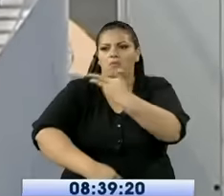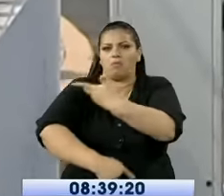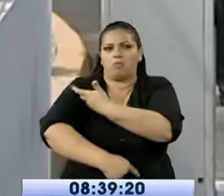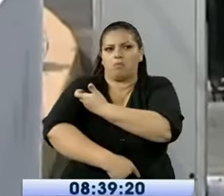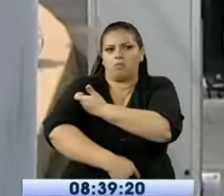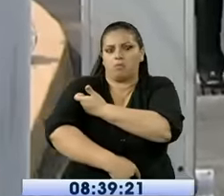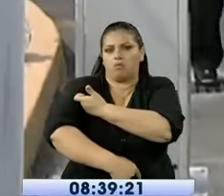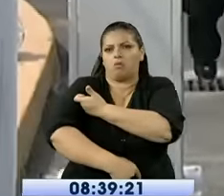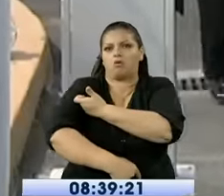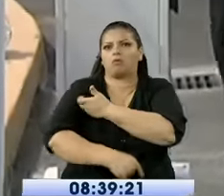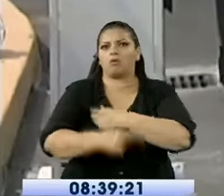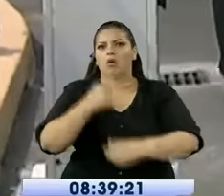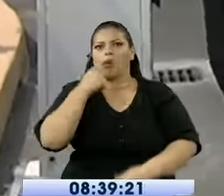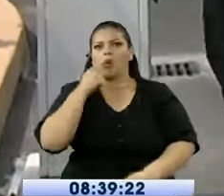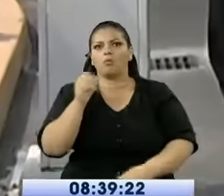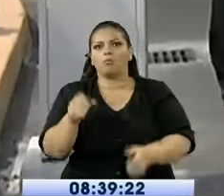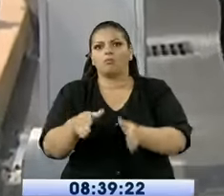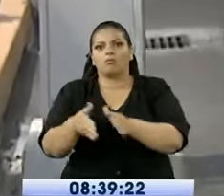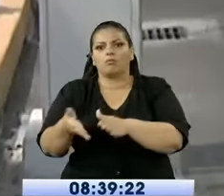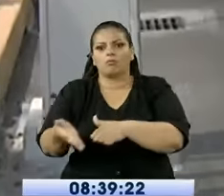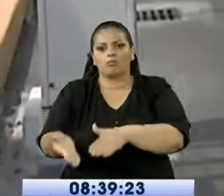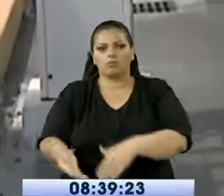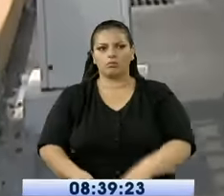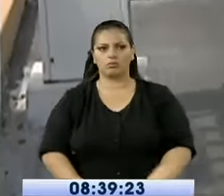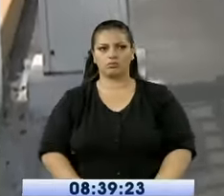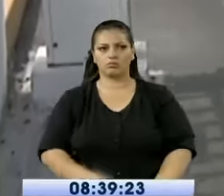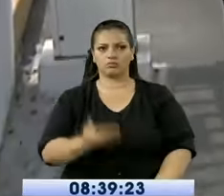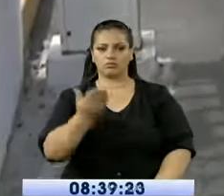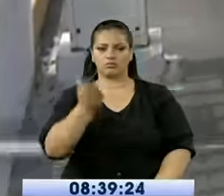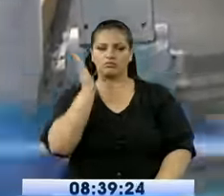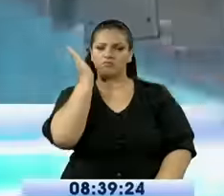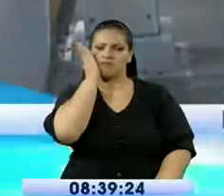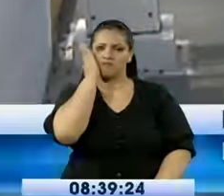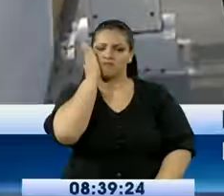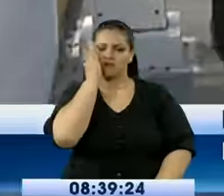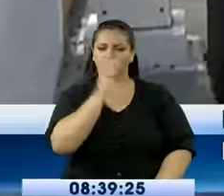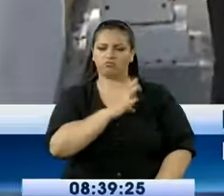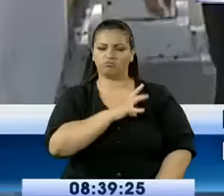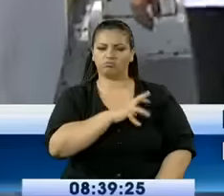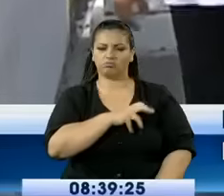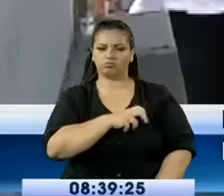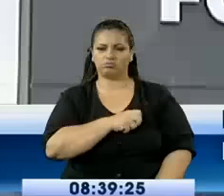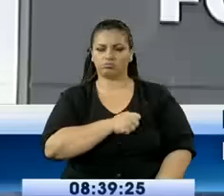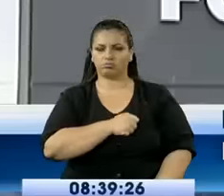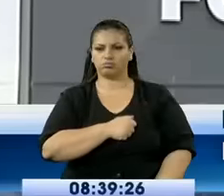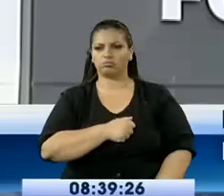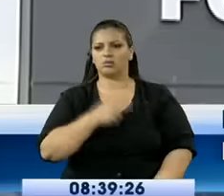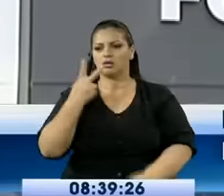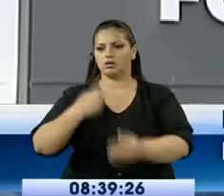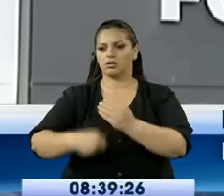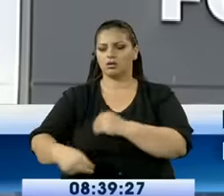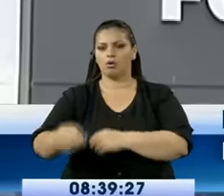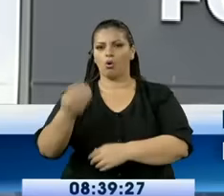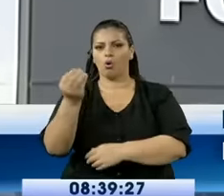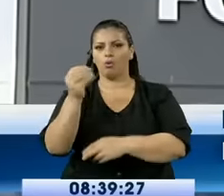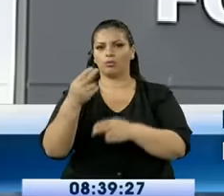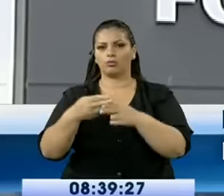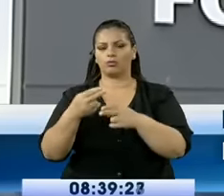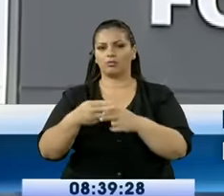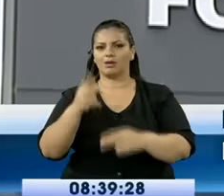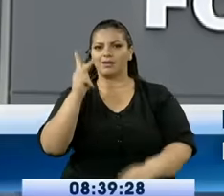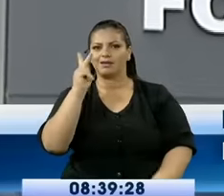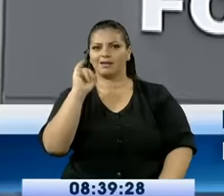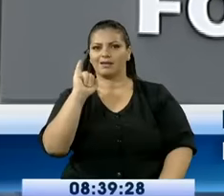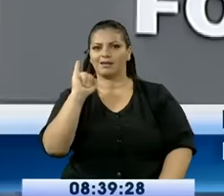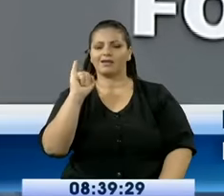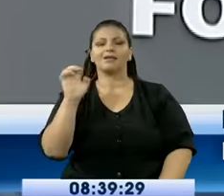digerir, queriendo creer que es una pesadilla, la madre de Kevin fue a retirar sus restos al Laboratorio de Ciencias